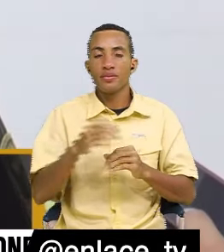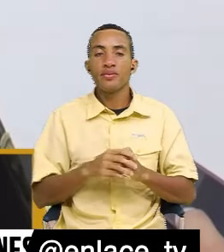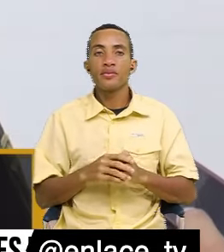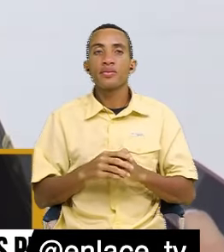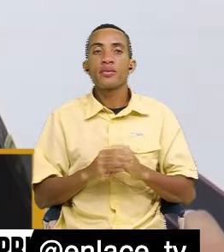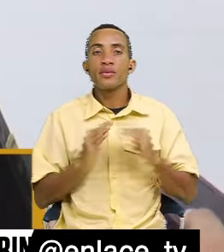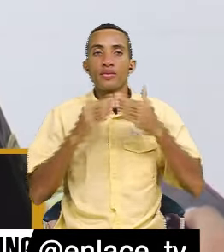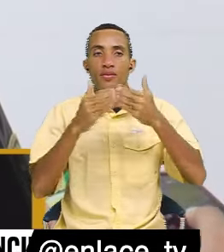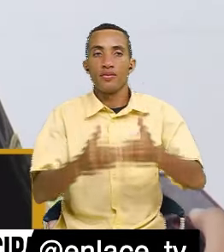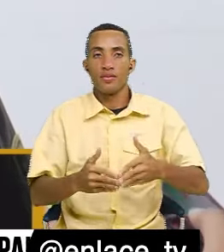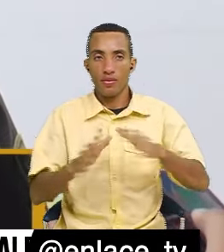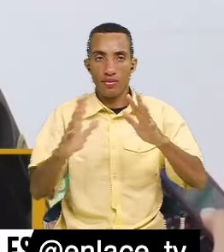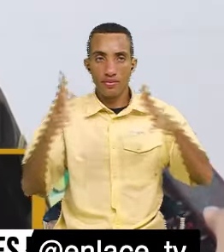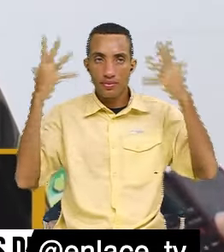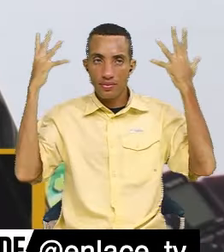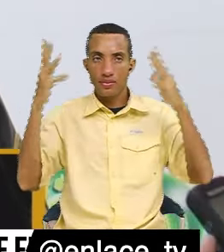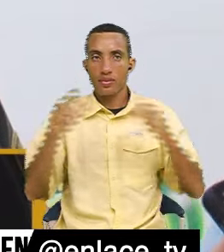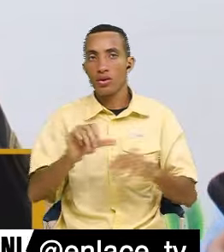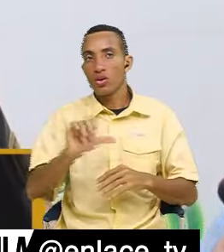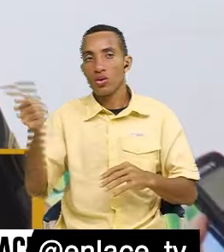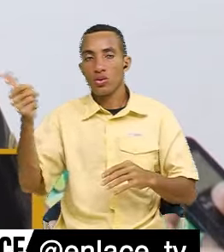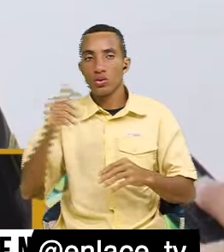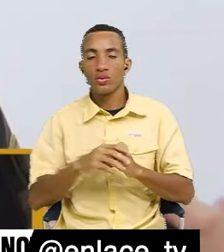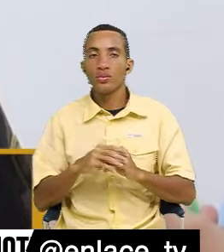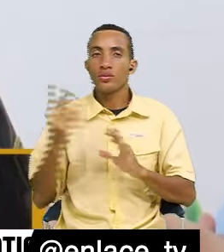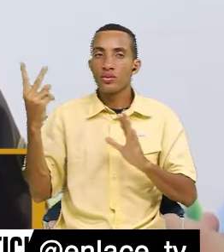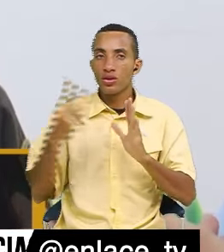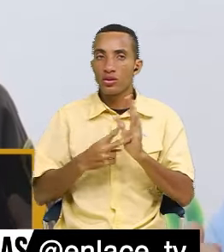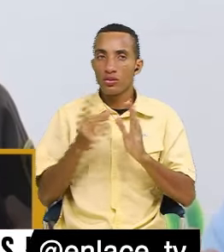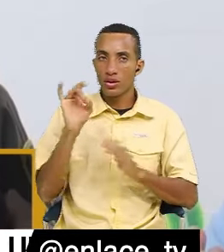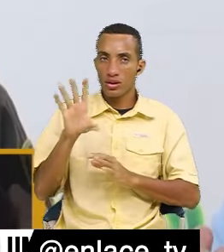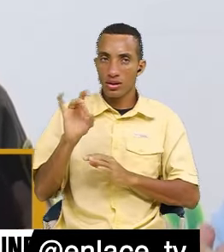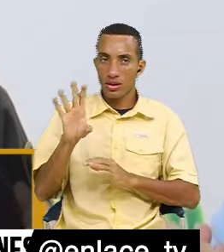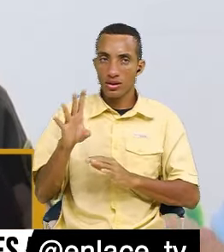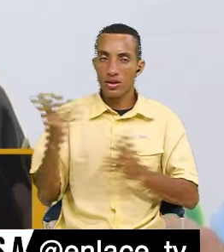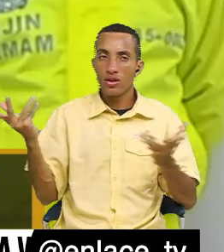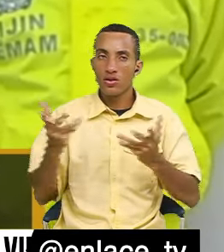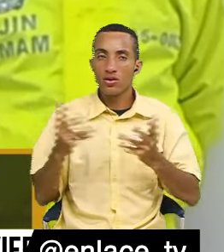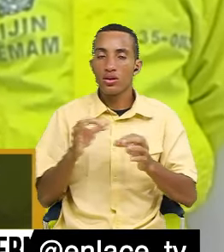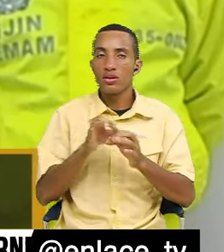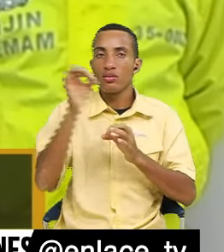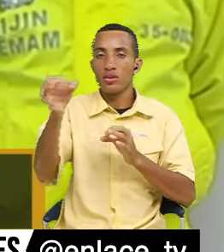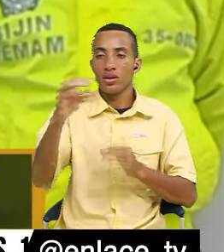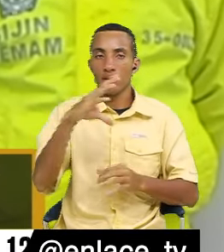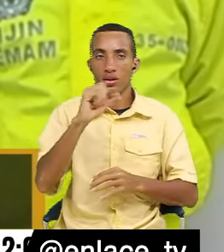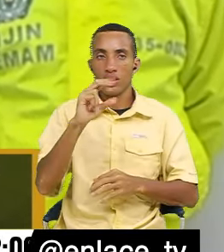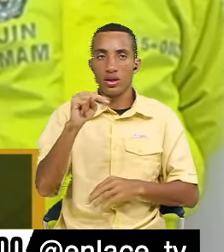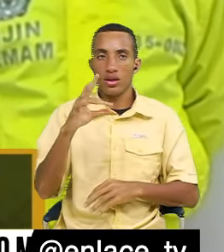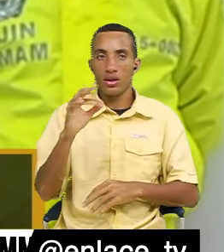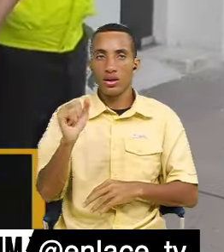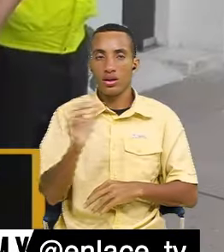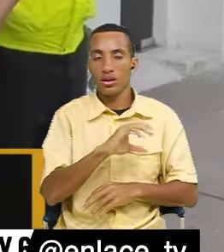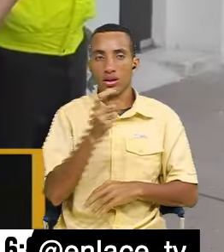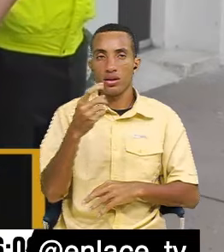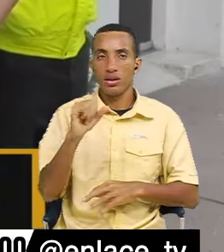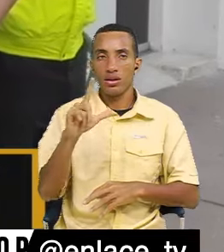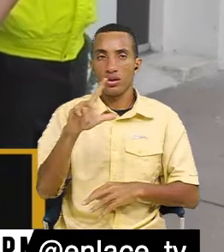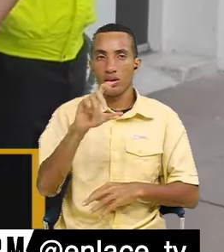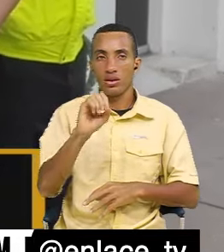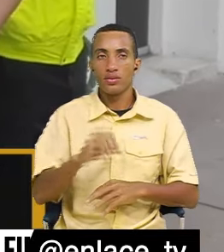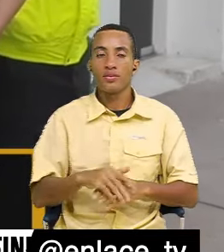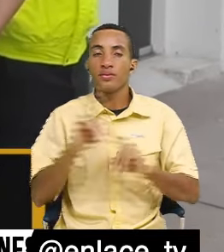Puerto Wilches, y un homicidio en el 2015 en el municipio de Cantagallo. 20 personas del clan Golfo Magdalena Medio han